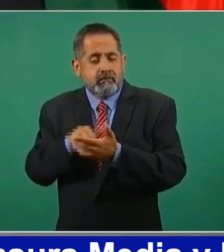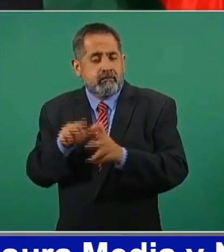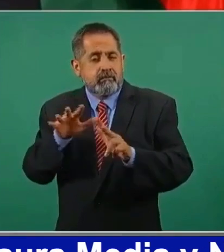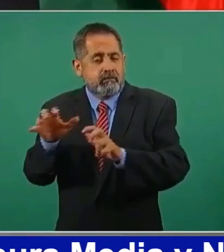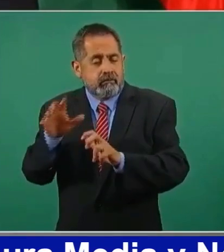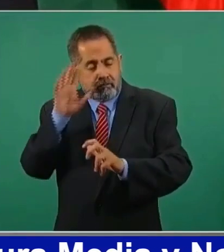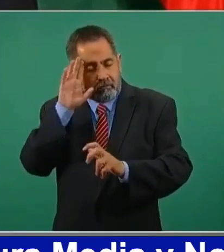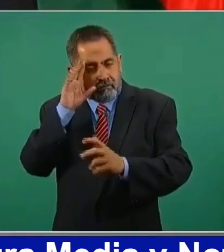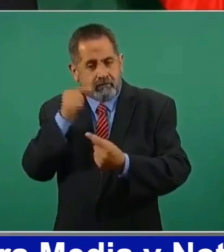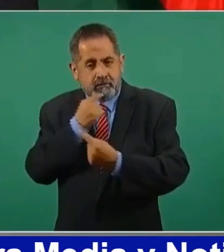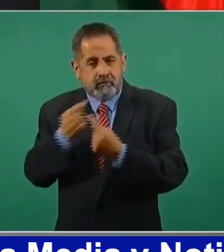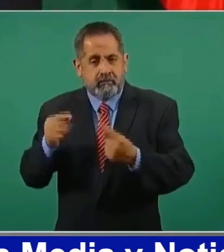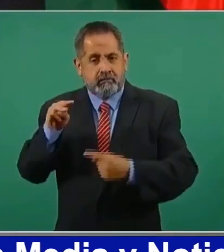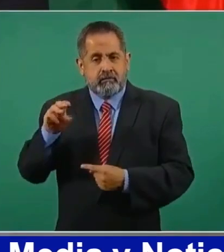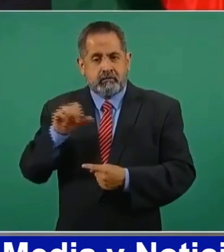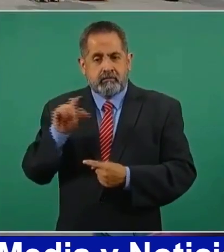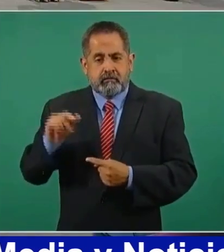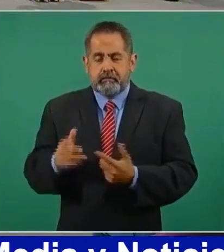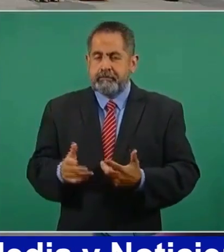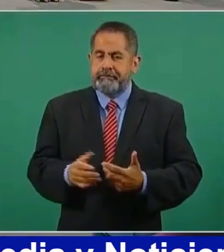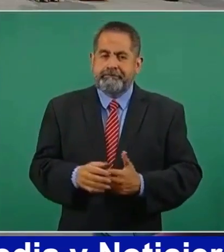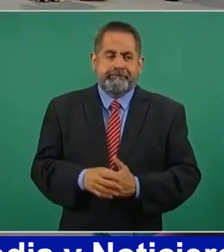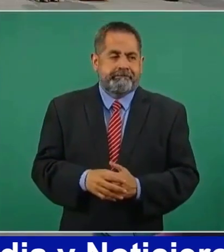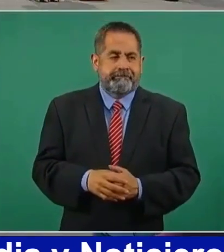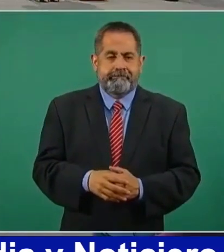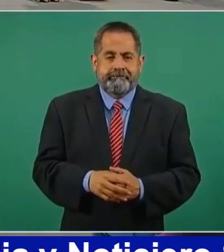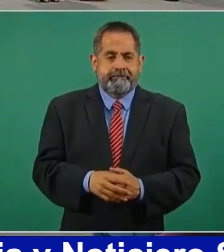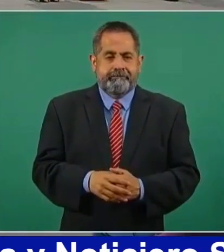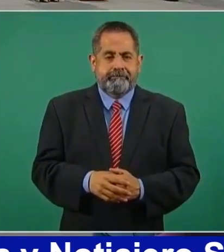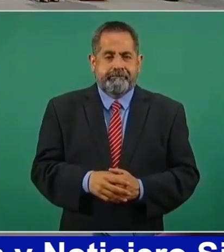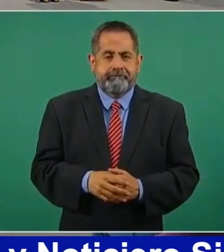18,800 en marzo.